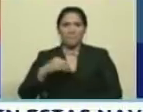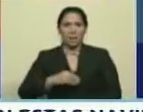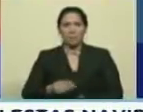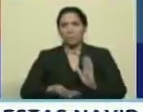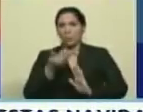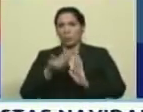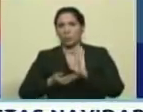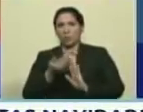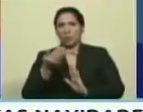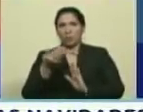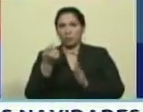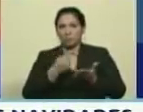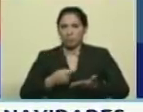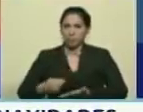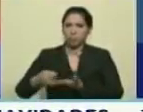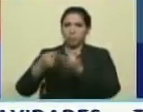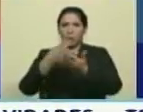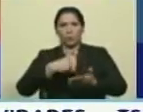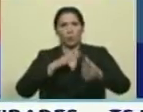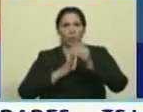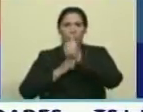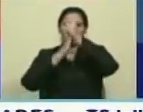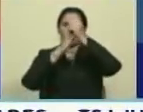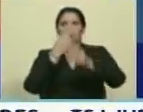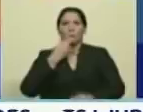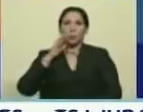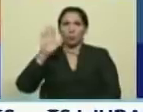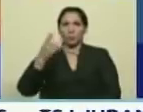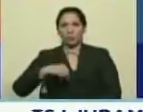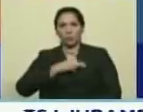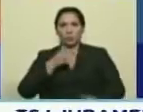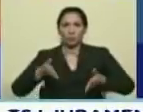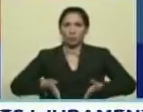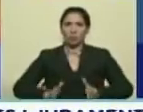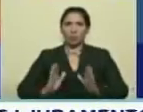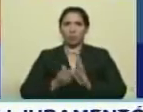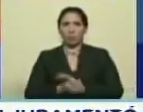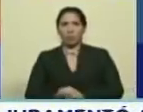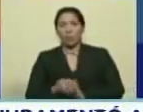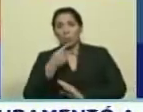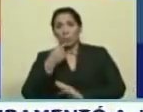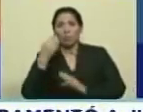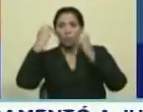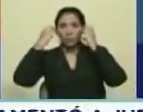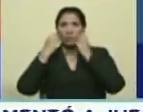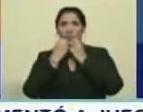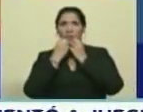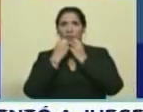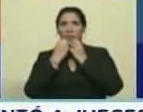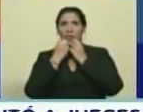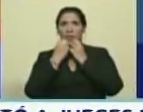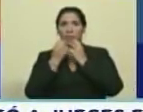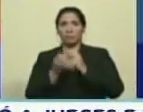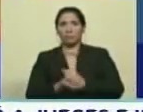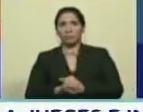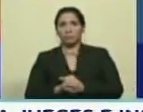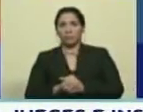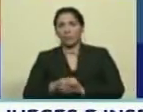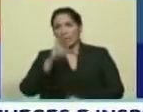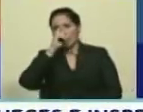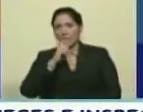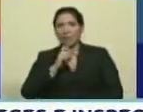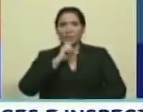con nuestros próceres y el compromiso con nuestros hijos. Como dijo Fidel, la edad del egoísmo tiene que